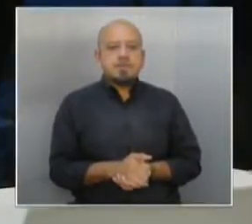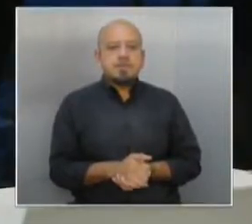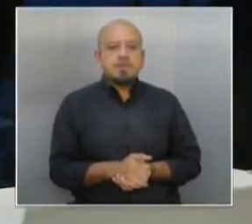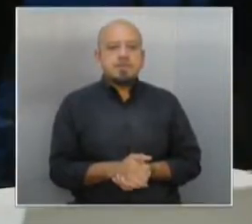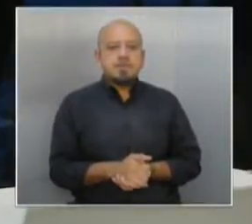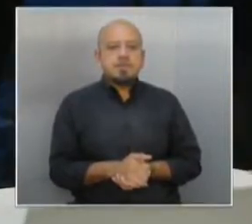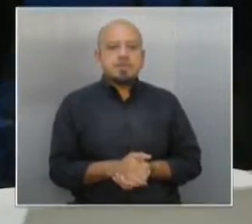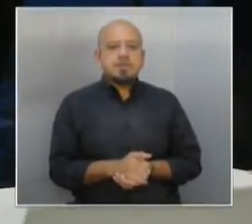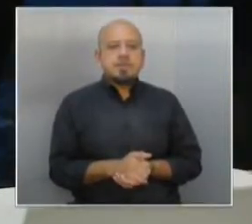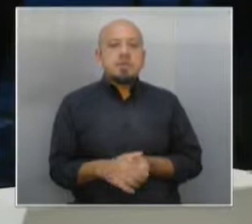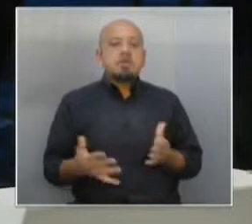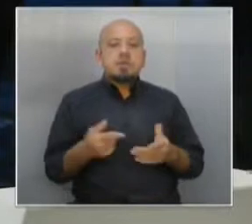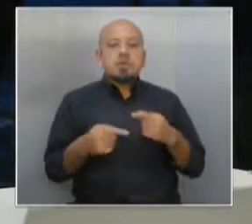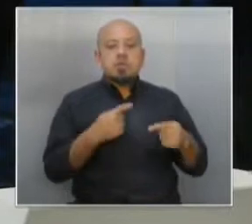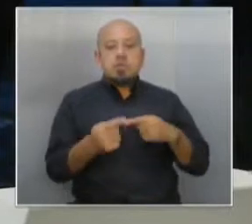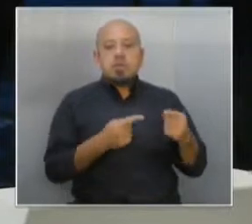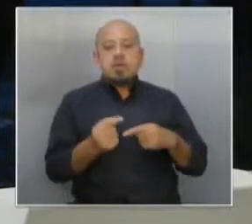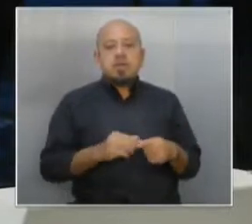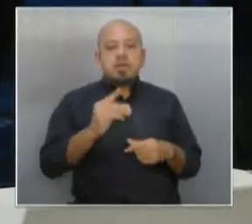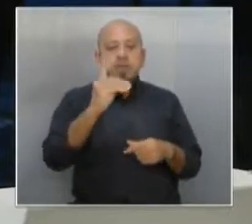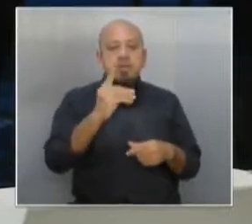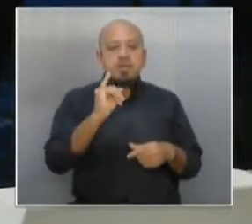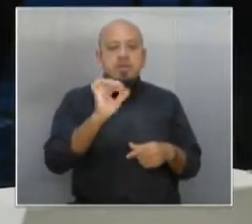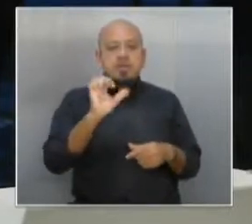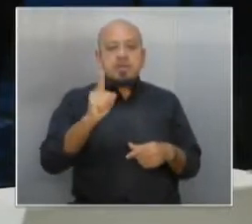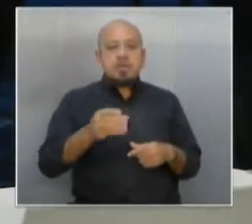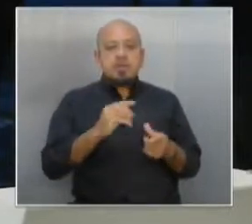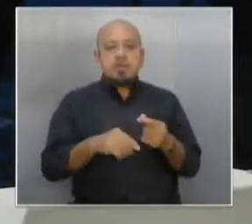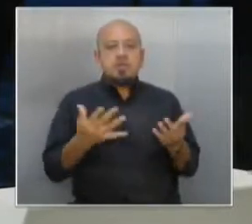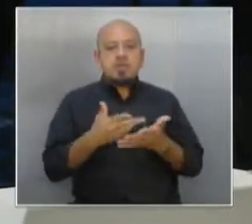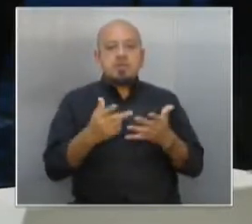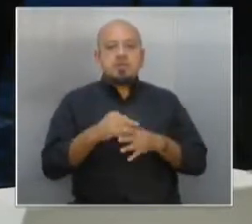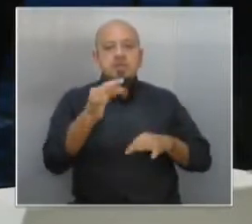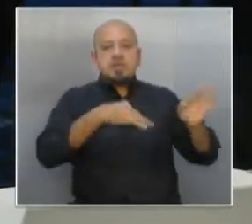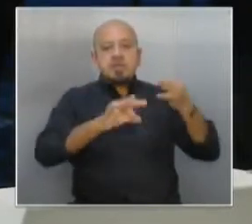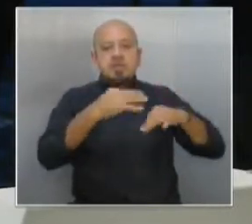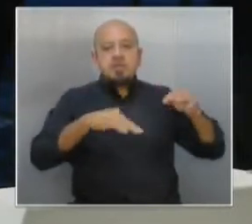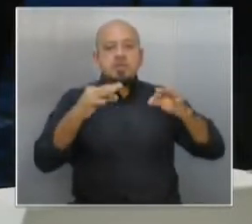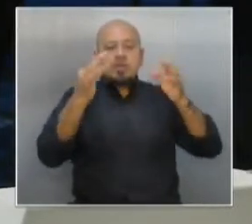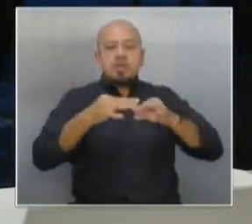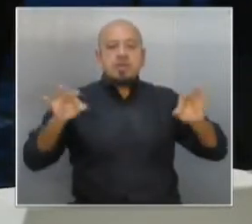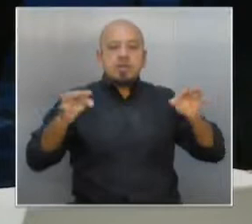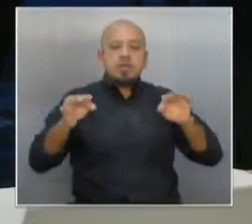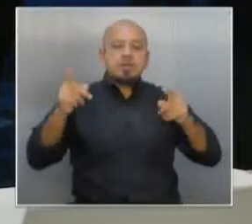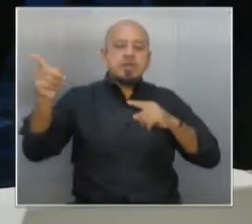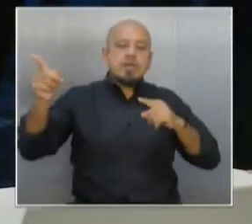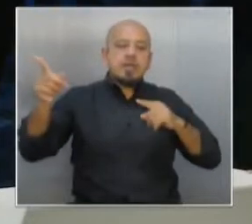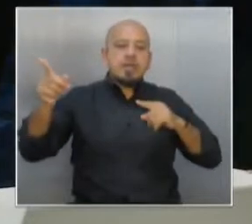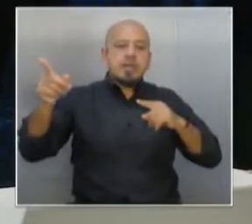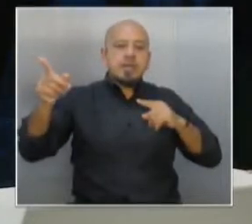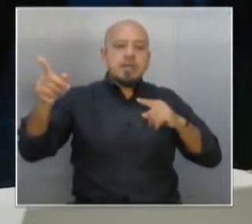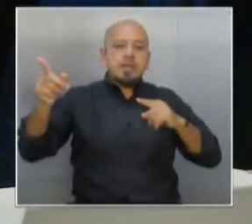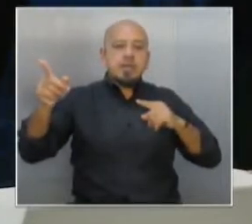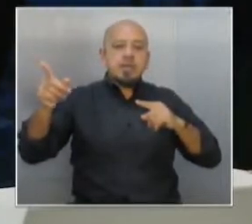Buenísimo. Y vamos a seguir con Diego Martini porque en este momento está en el Teatro de Verano con la murga Doña Bastarda. No se ha